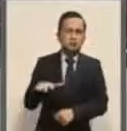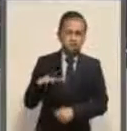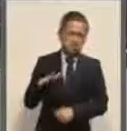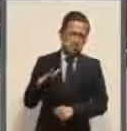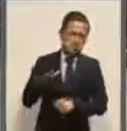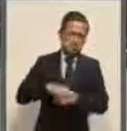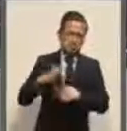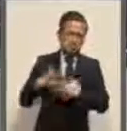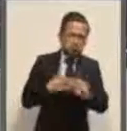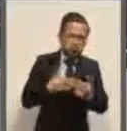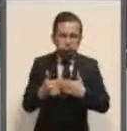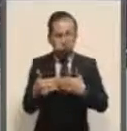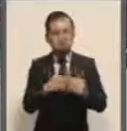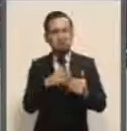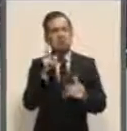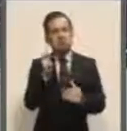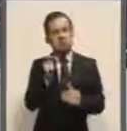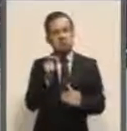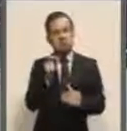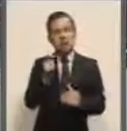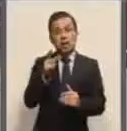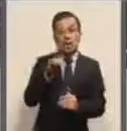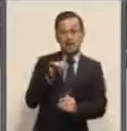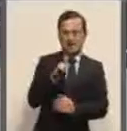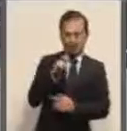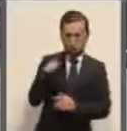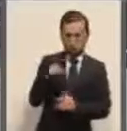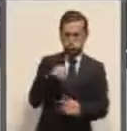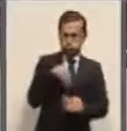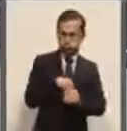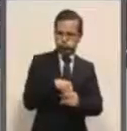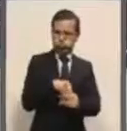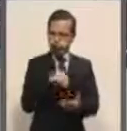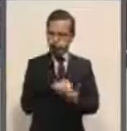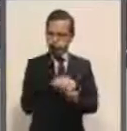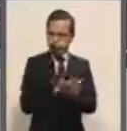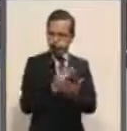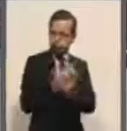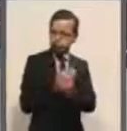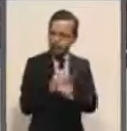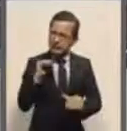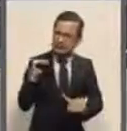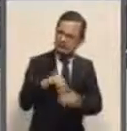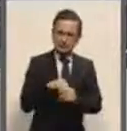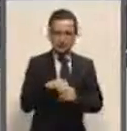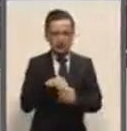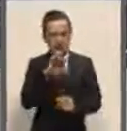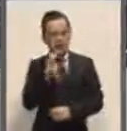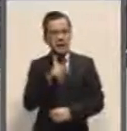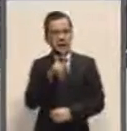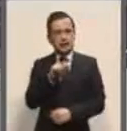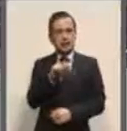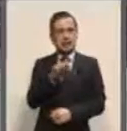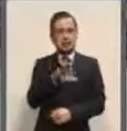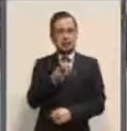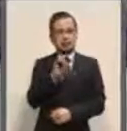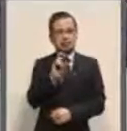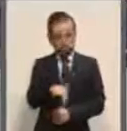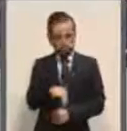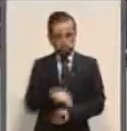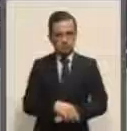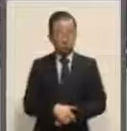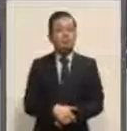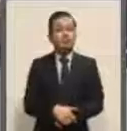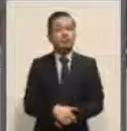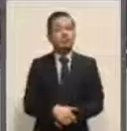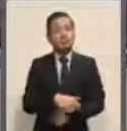sofisticación de la encriptación digital que actualmente existe. Asimismo, se otorga comodidad